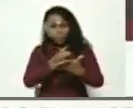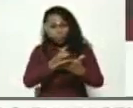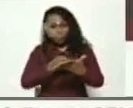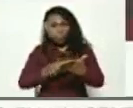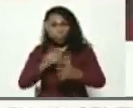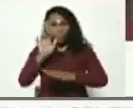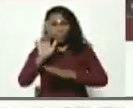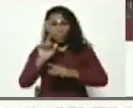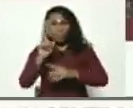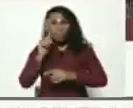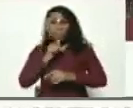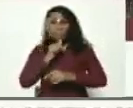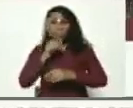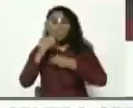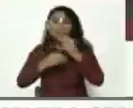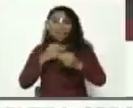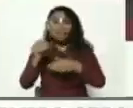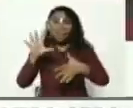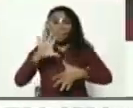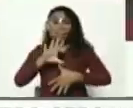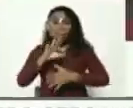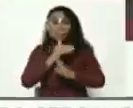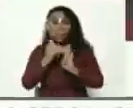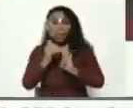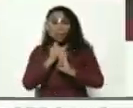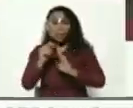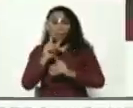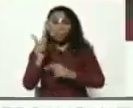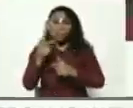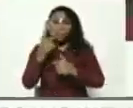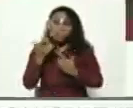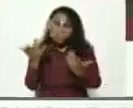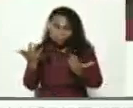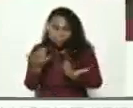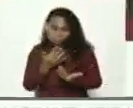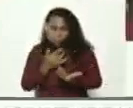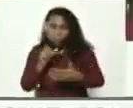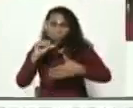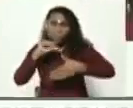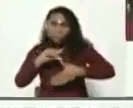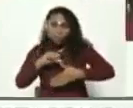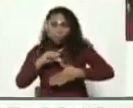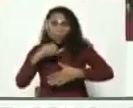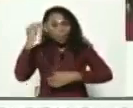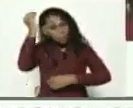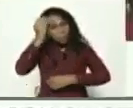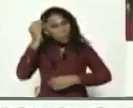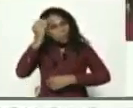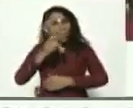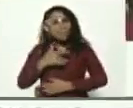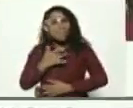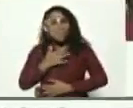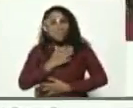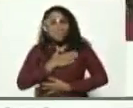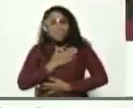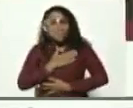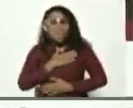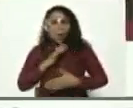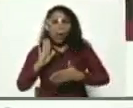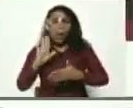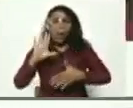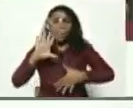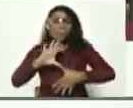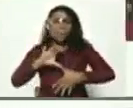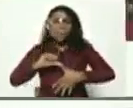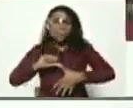se define como un americano meridional, es decir, un suramericano que piensa y siente a la América del Sur como su